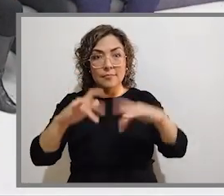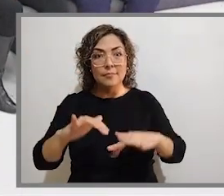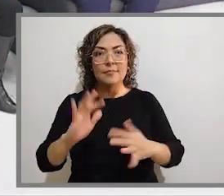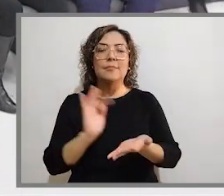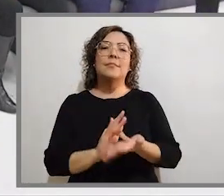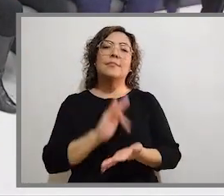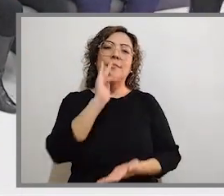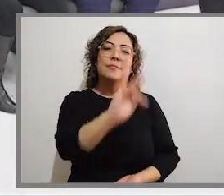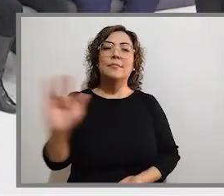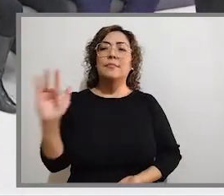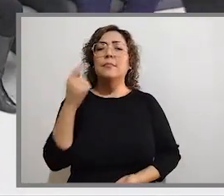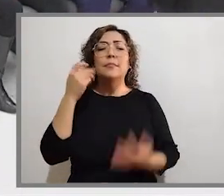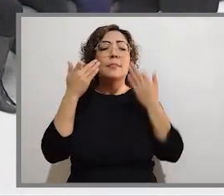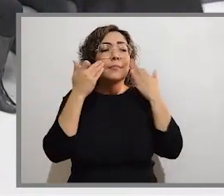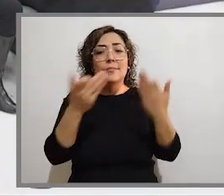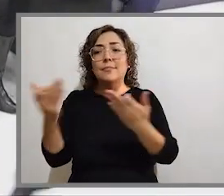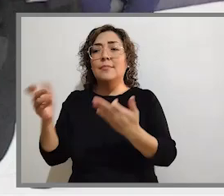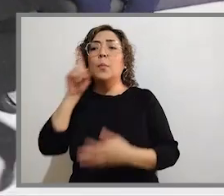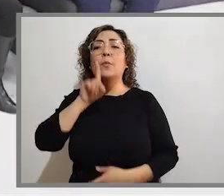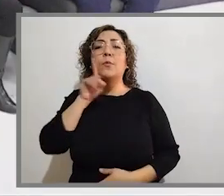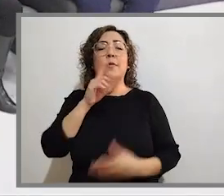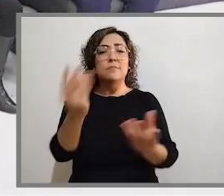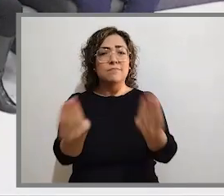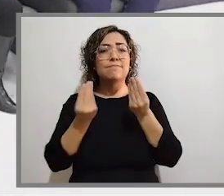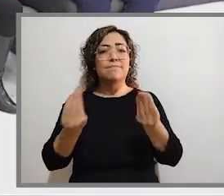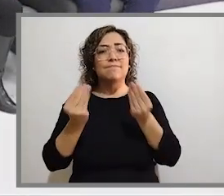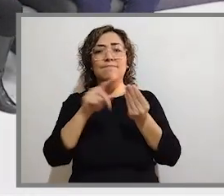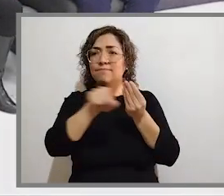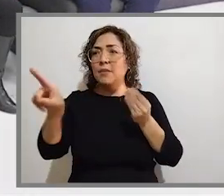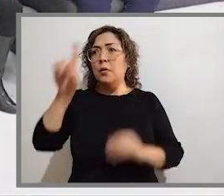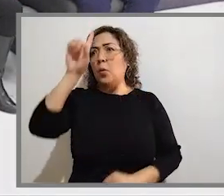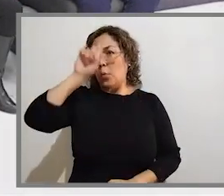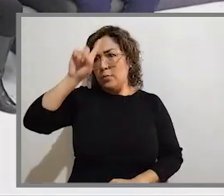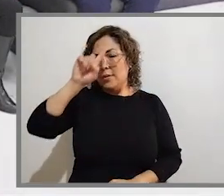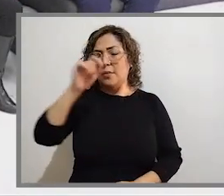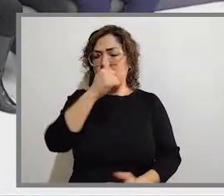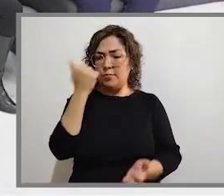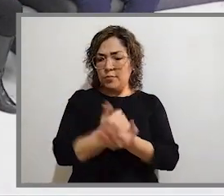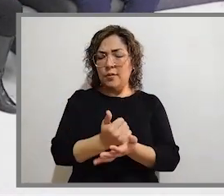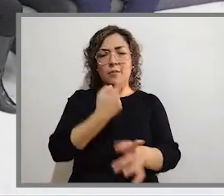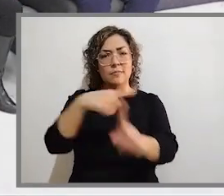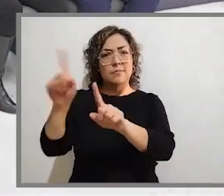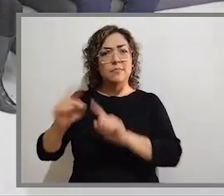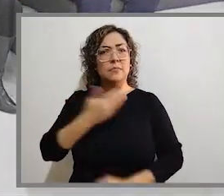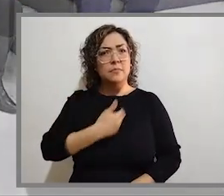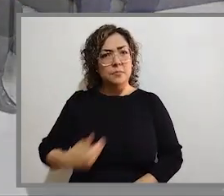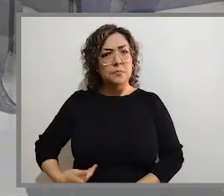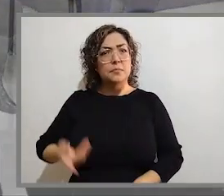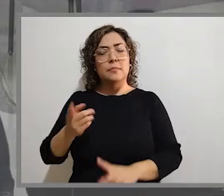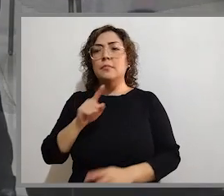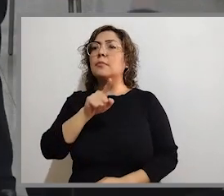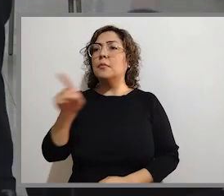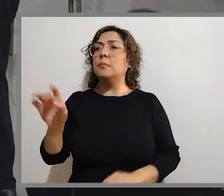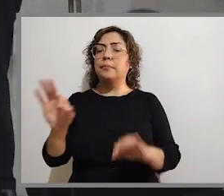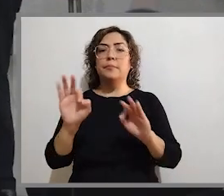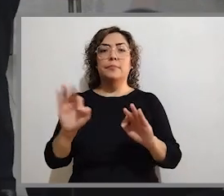haya tantas mujeres en los cargos de concejalías de los ayuntamientos, porque como nos mencionaba la consejera Carla,